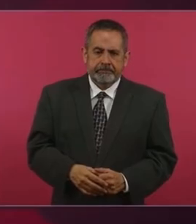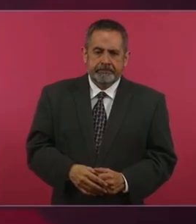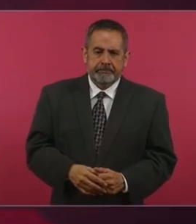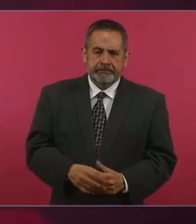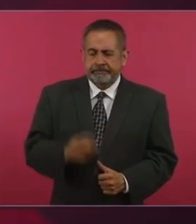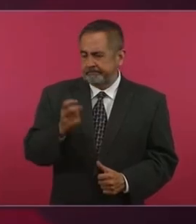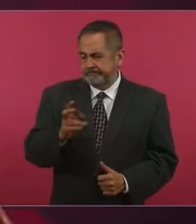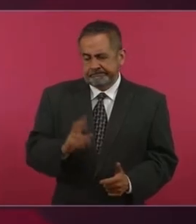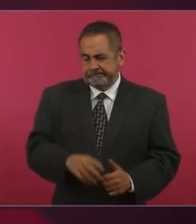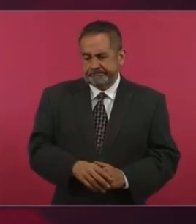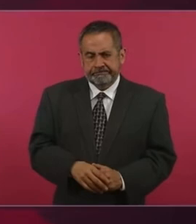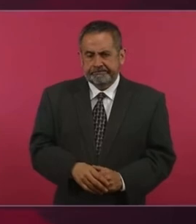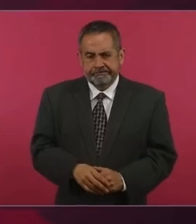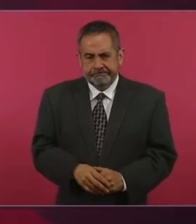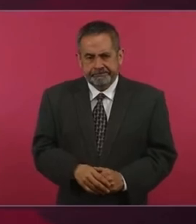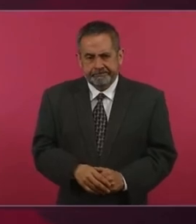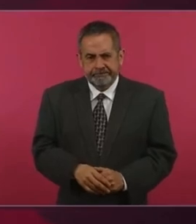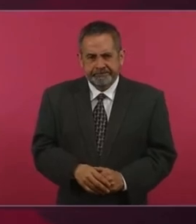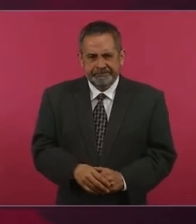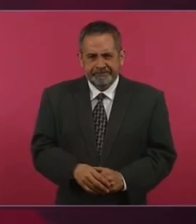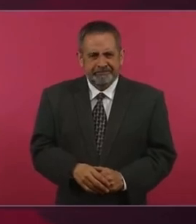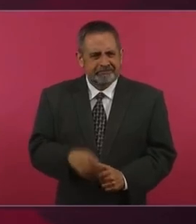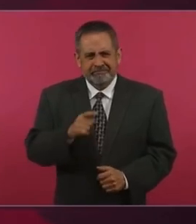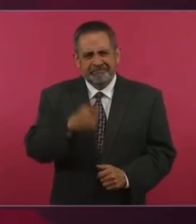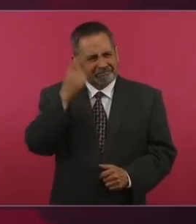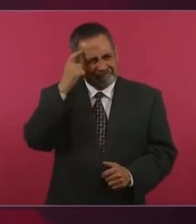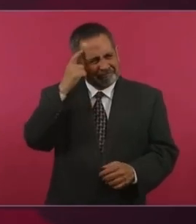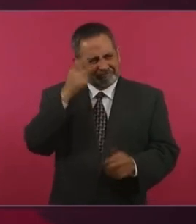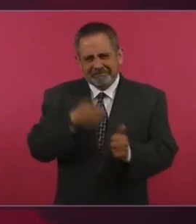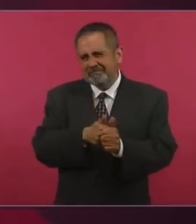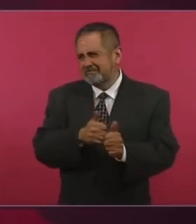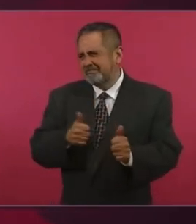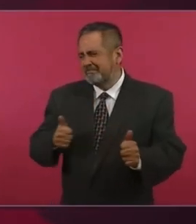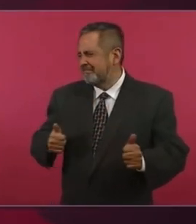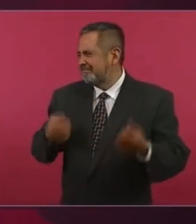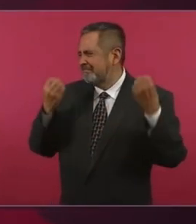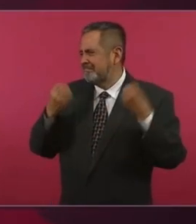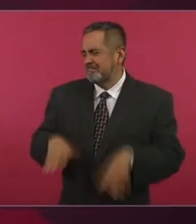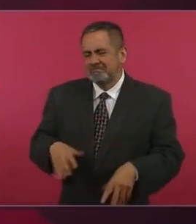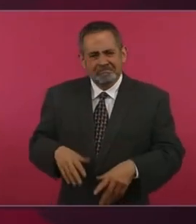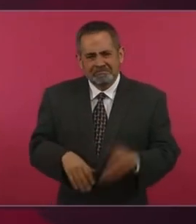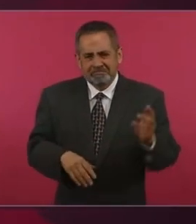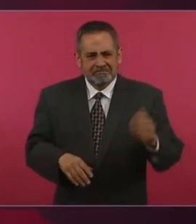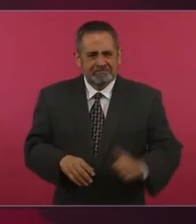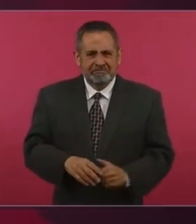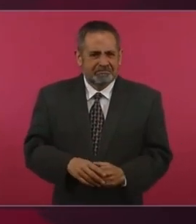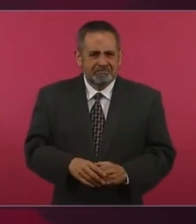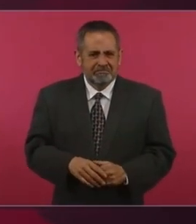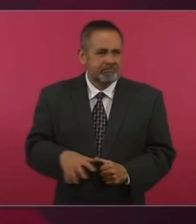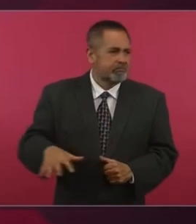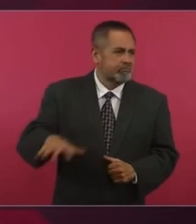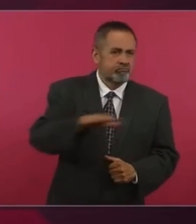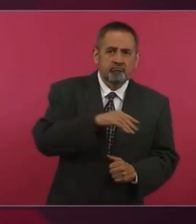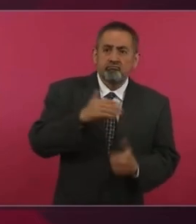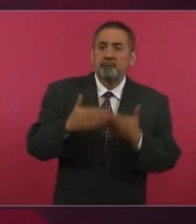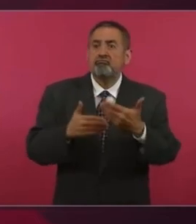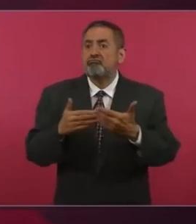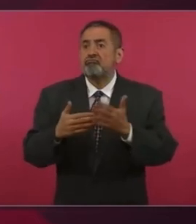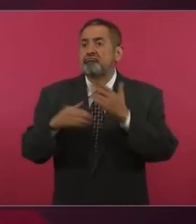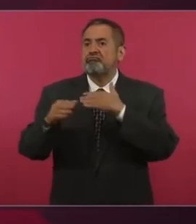Eso es un atraso, ¿no?, para los pueblos.